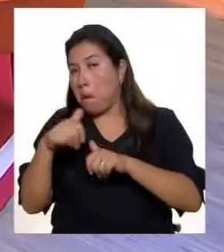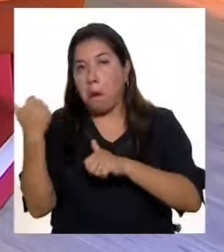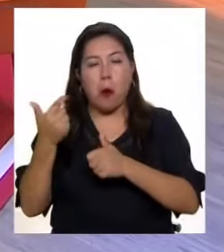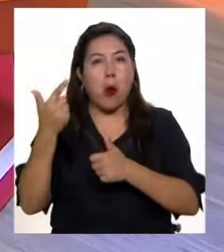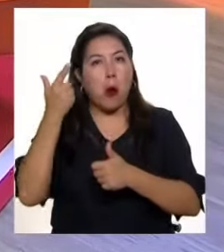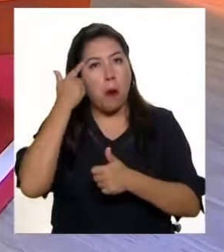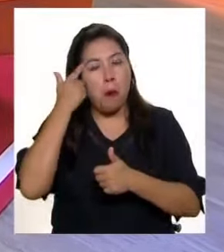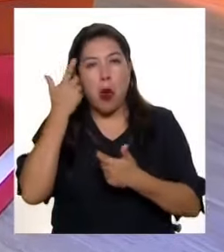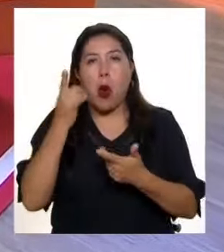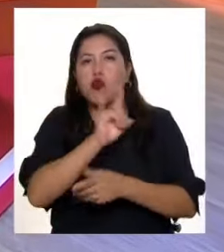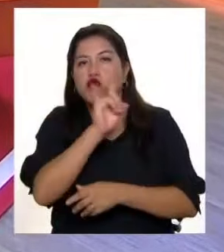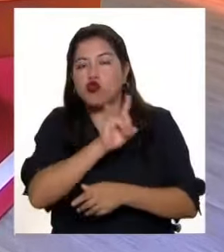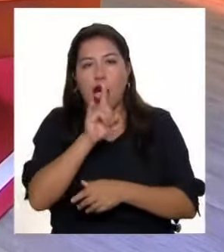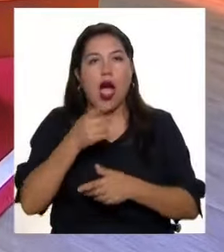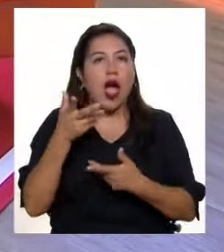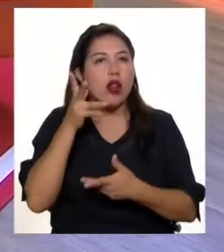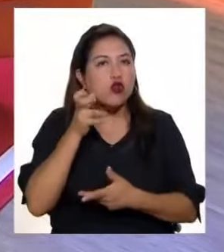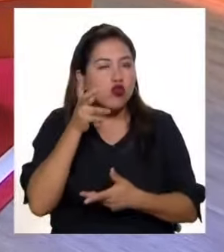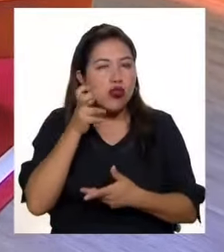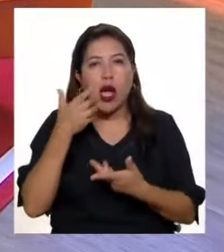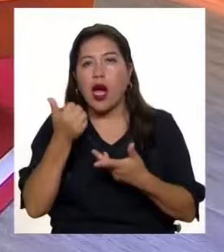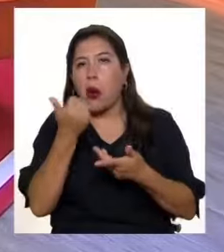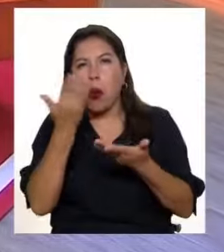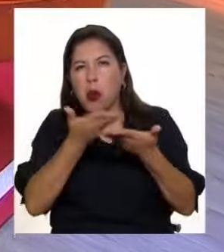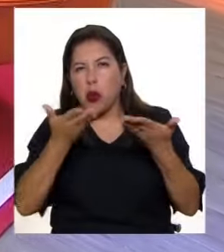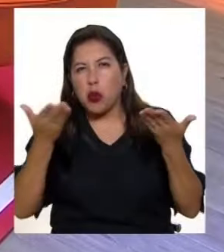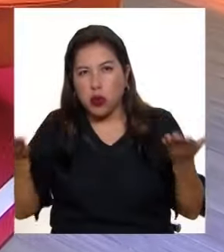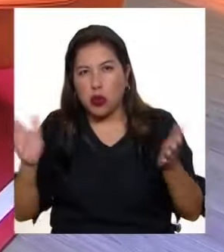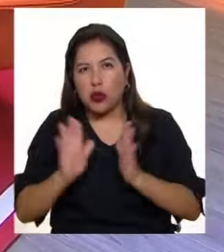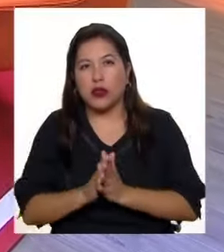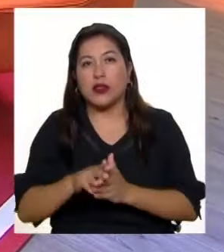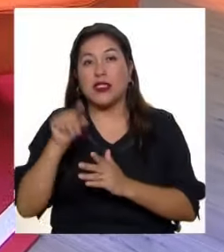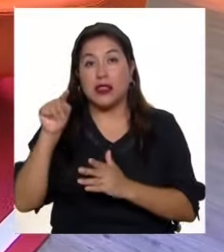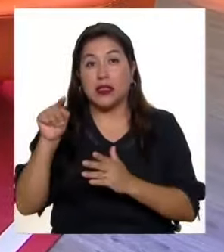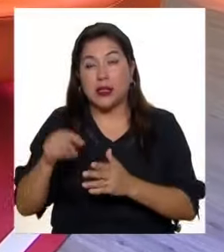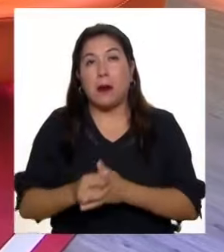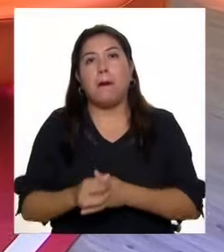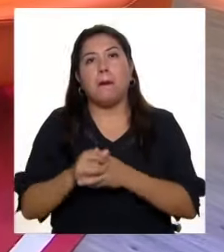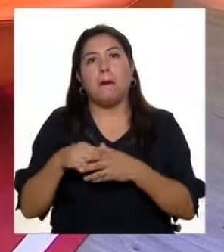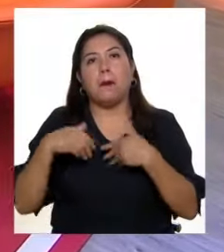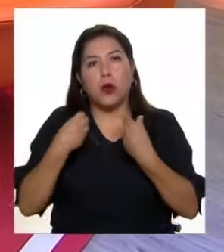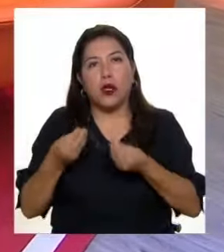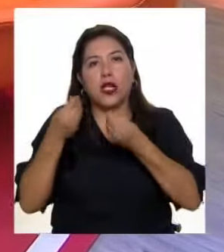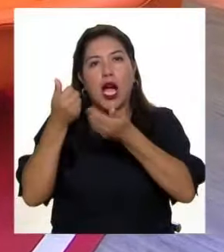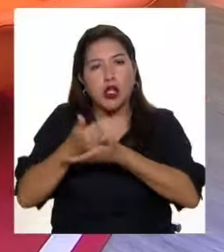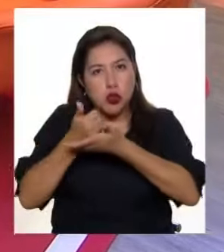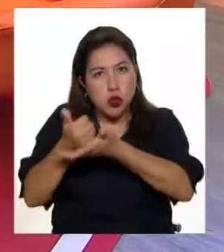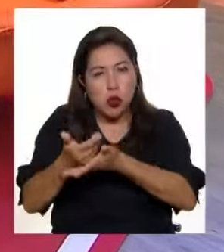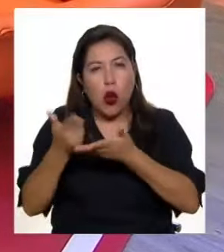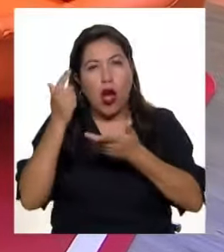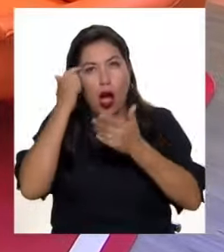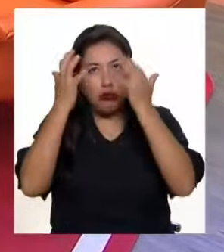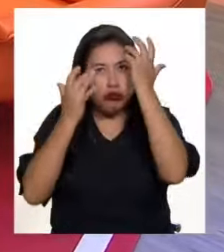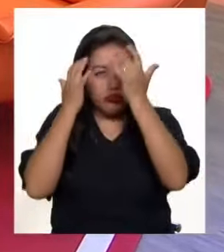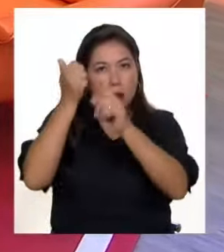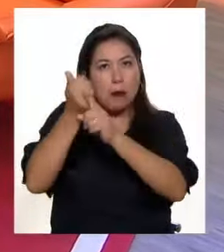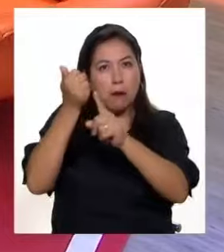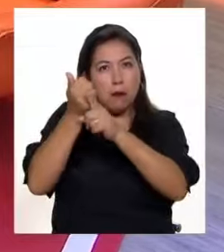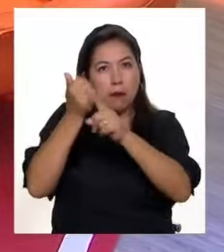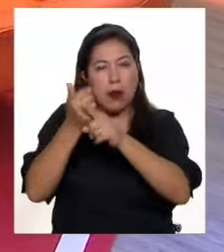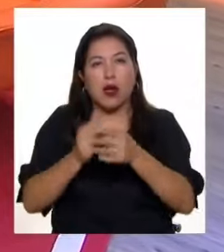consumir, qué es lo que pueden escuchar, y sobre todo quitarles esto para que ellos puedan desarrollar su creatividad, así con el